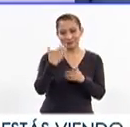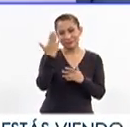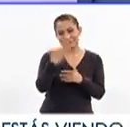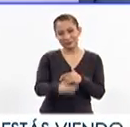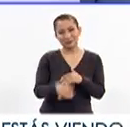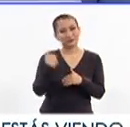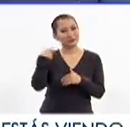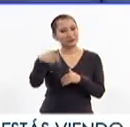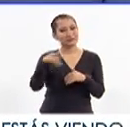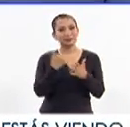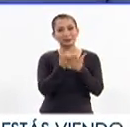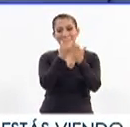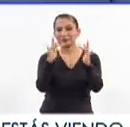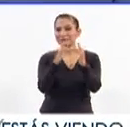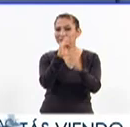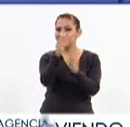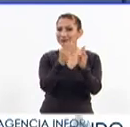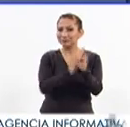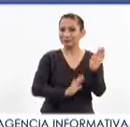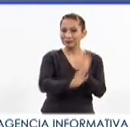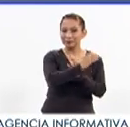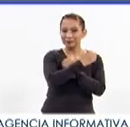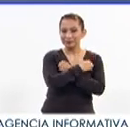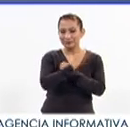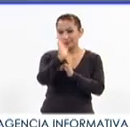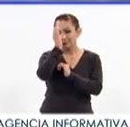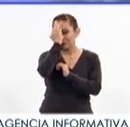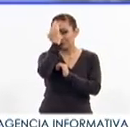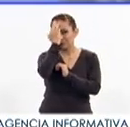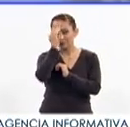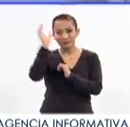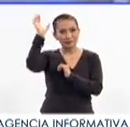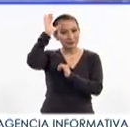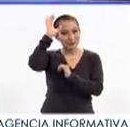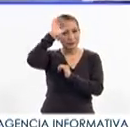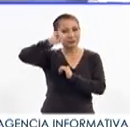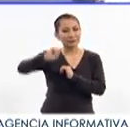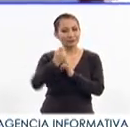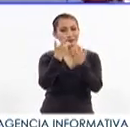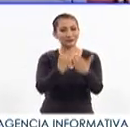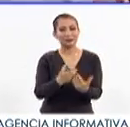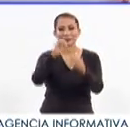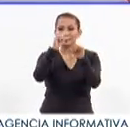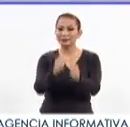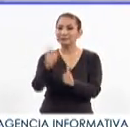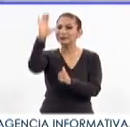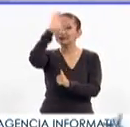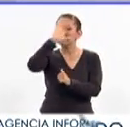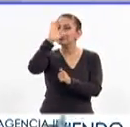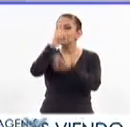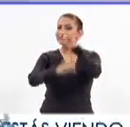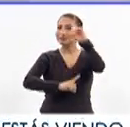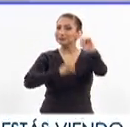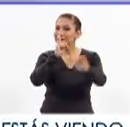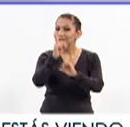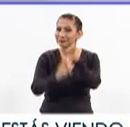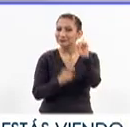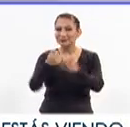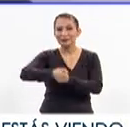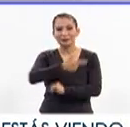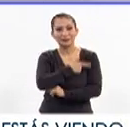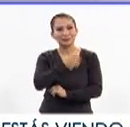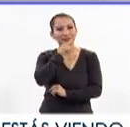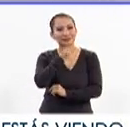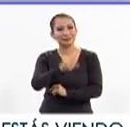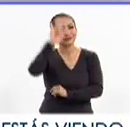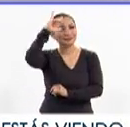se ven bien es su interfaz con el mundo de la educación, el conocimiento, la ciencia, la tecnología, el arte, la cultura y los deportes. Saludamos